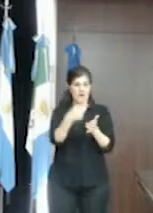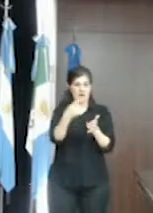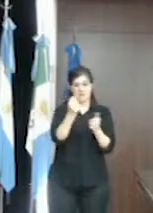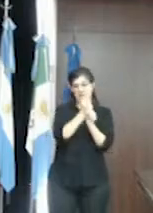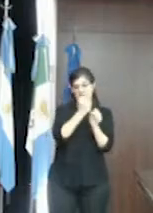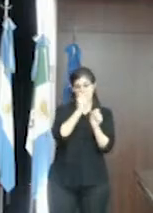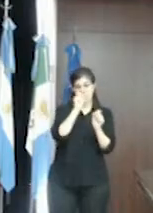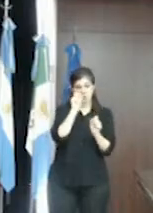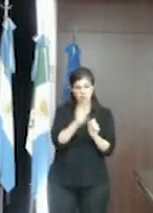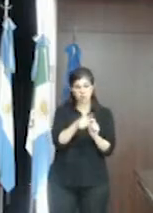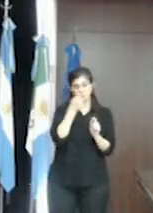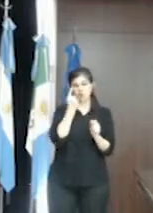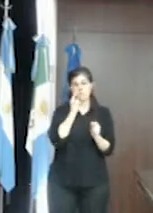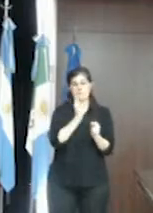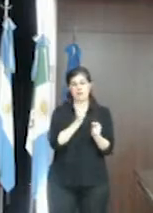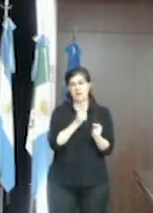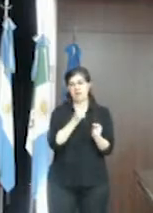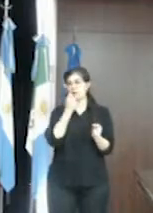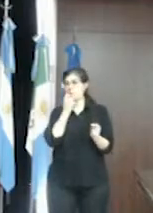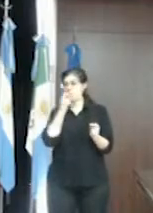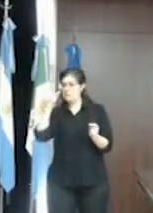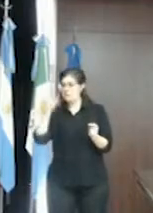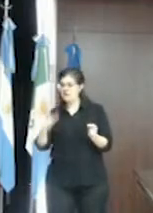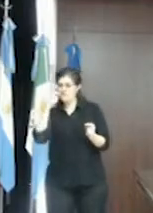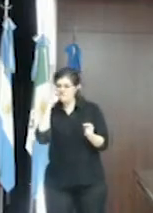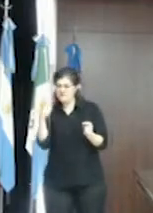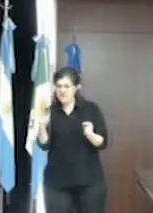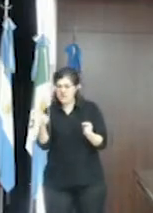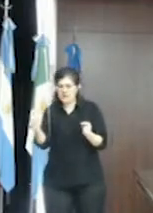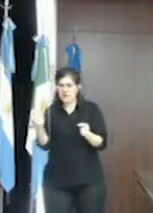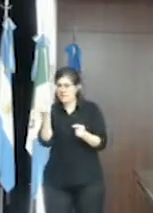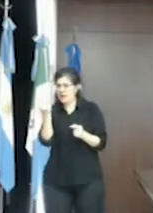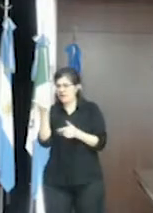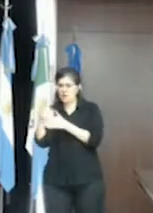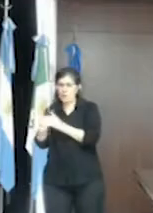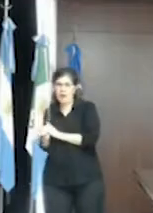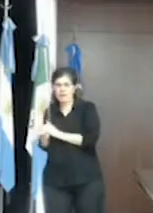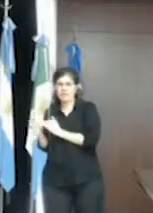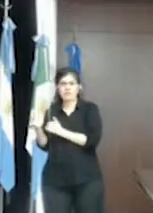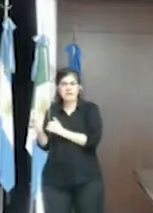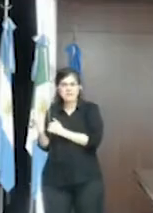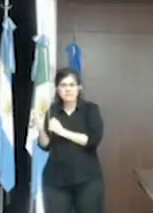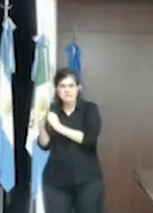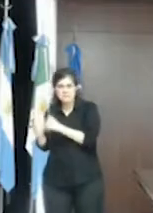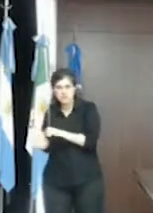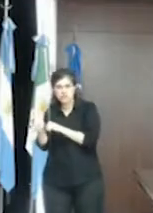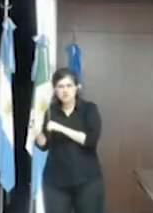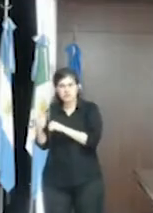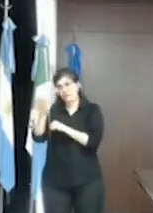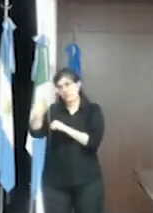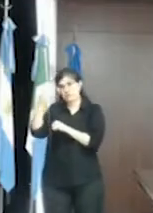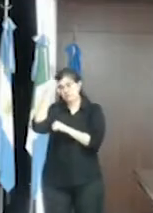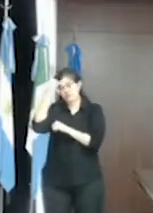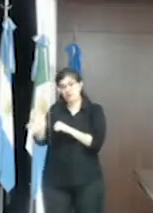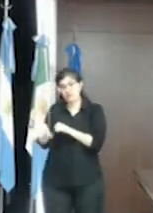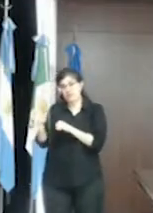a la que está cuidando se olvidó dónde puso la plata y que 3 días después aparece adentro de un zapato, que es donde la había escondido, genera